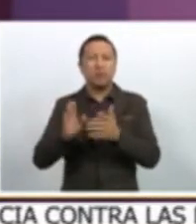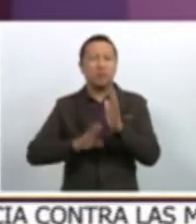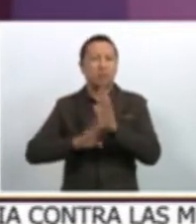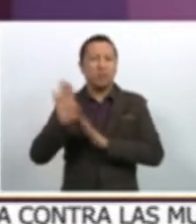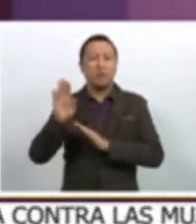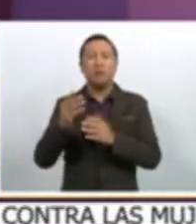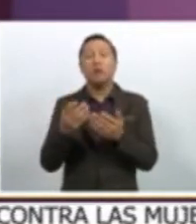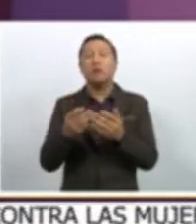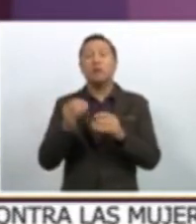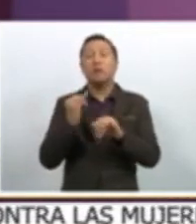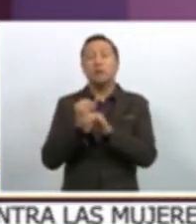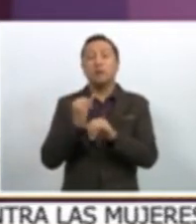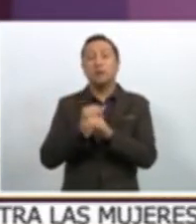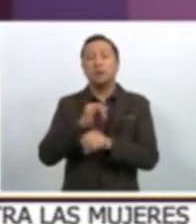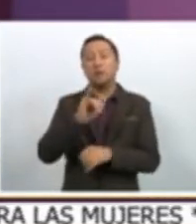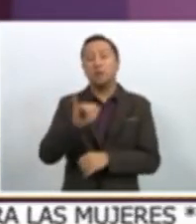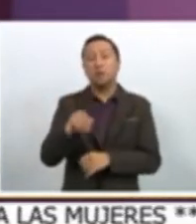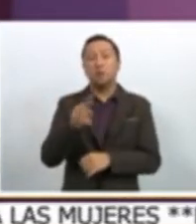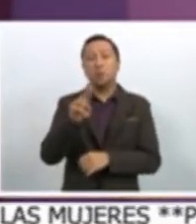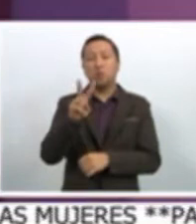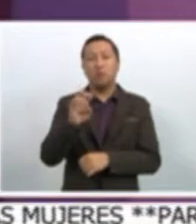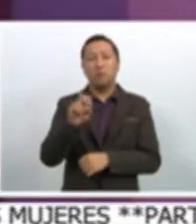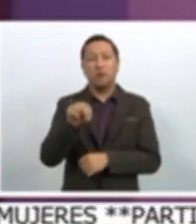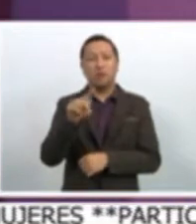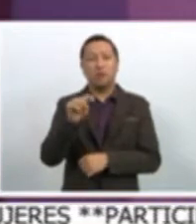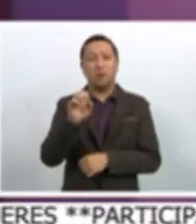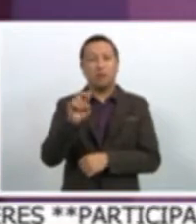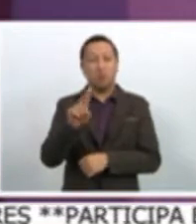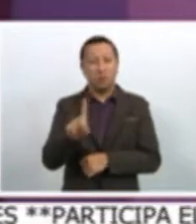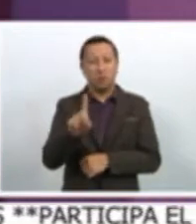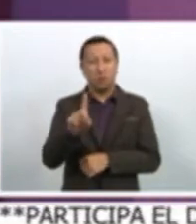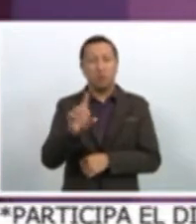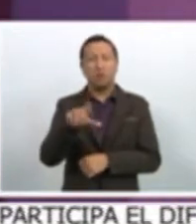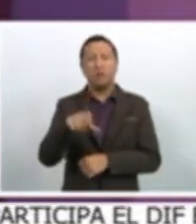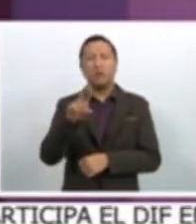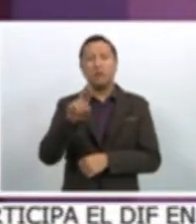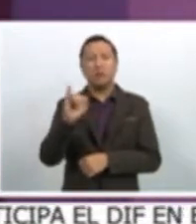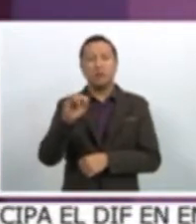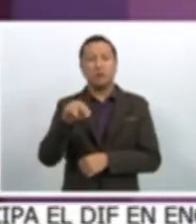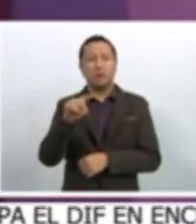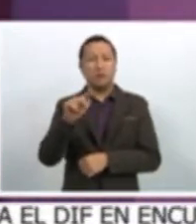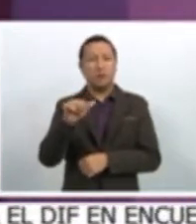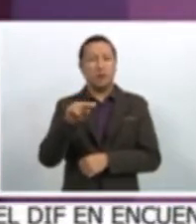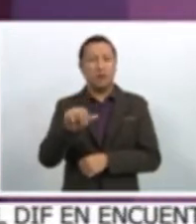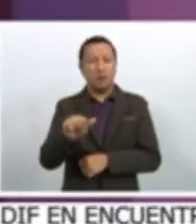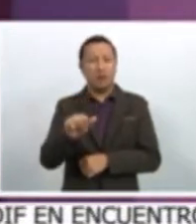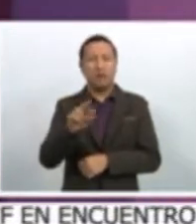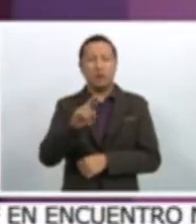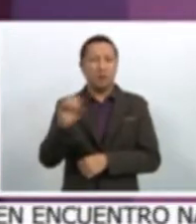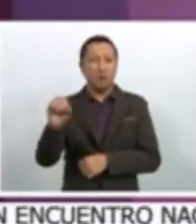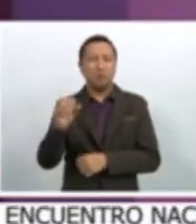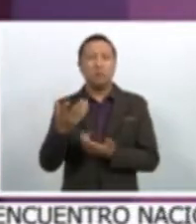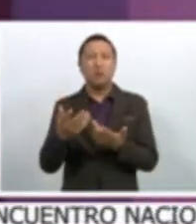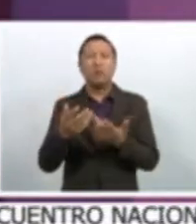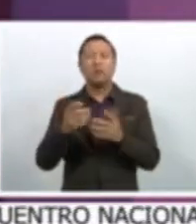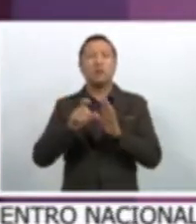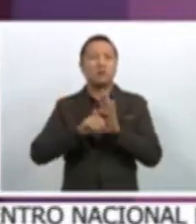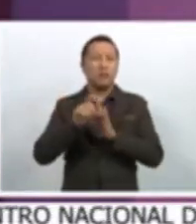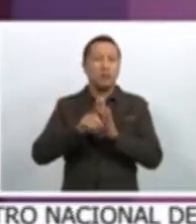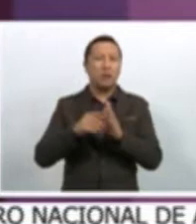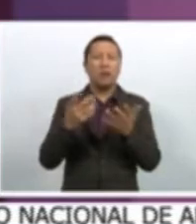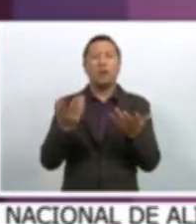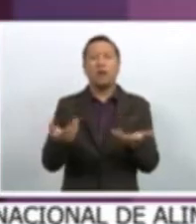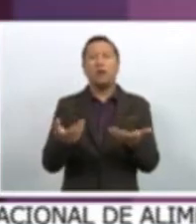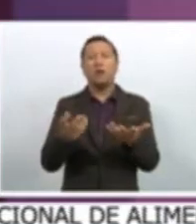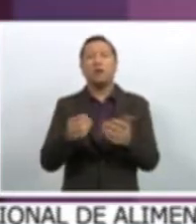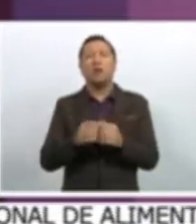Juventud Quintana Roo, estamos en todas las plataformas, Facebook, Twitter, WhatsApp, también tenemos WhatsApp, Instagram y TikTok, que también ahí manejan los